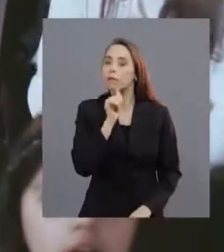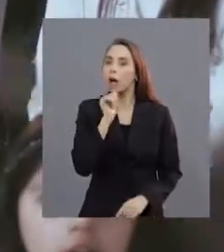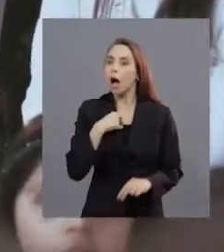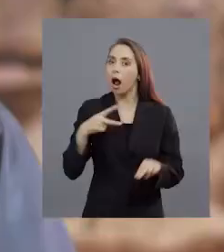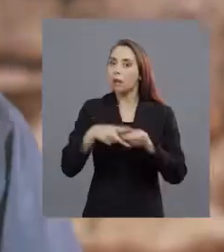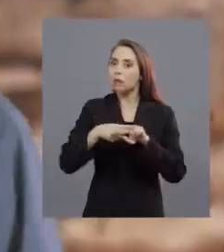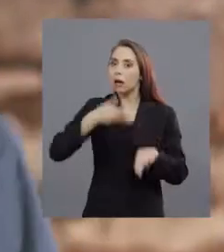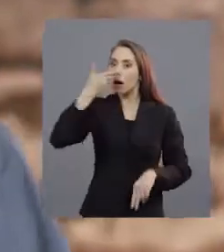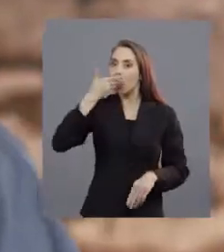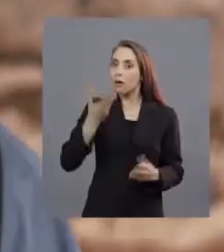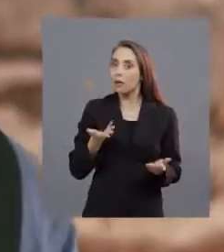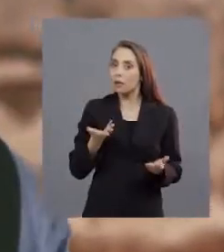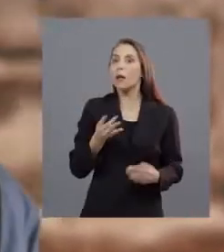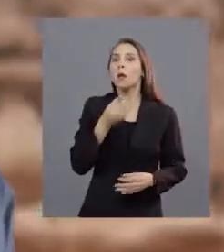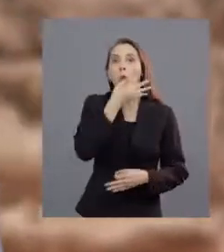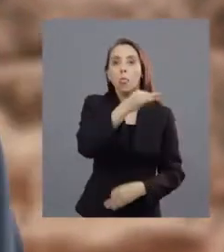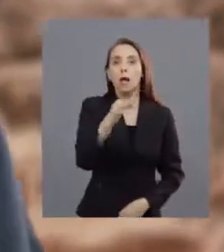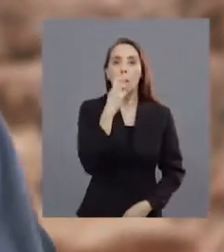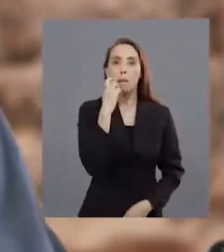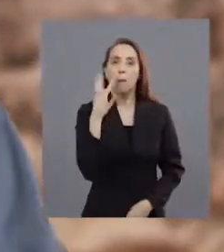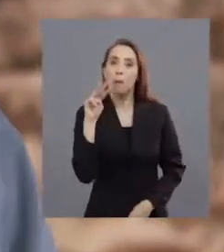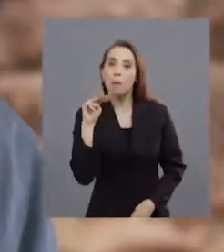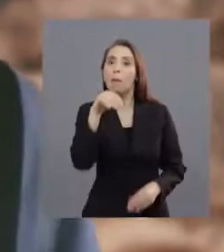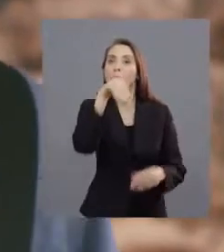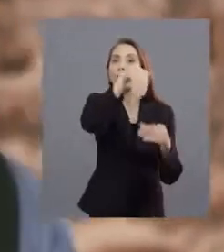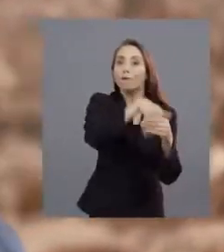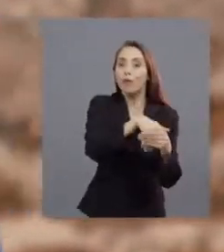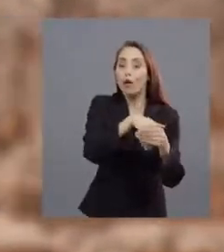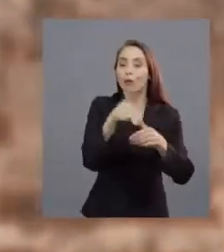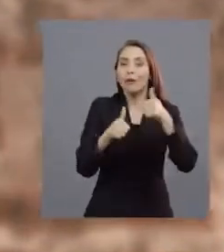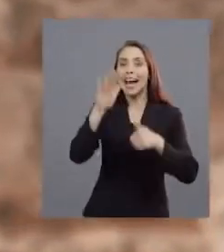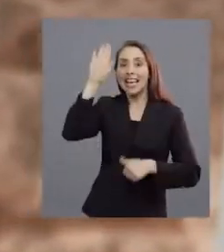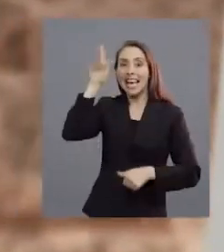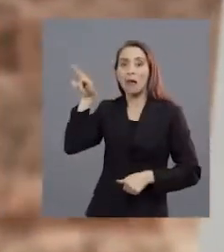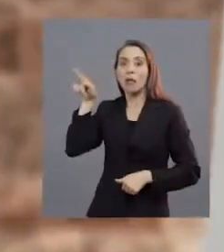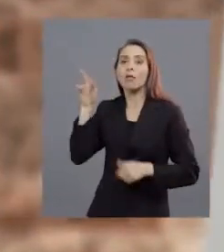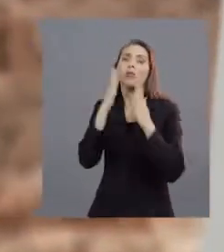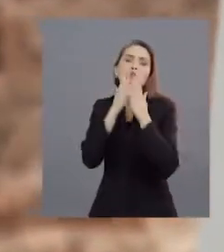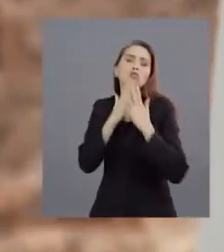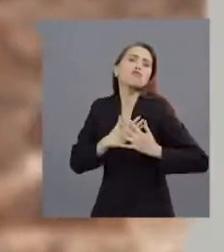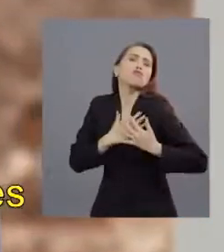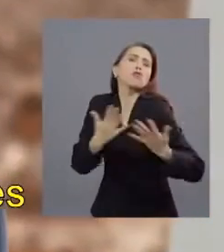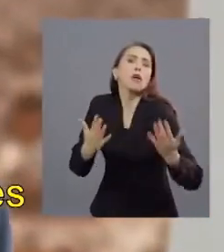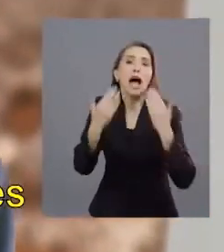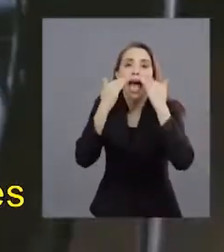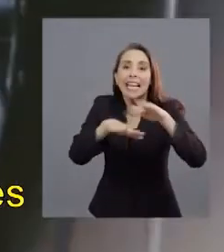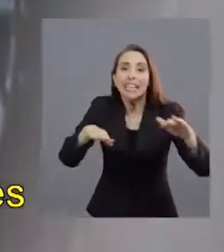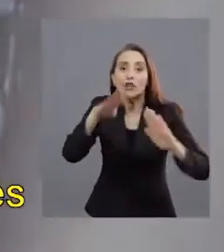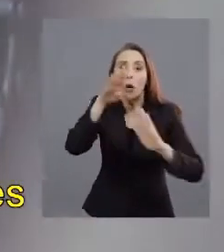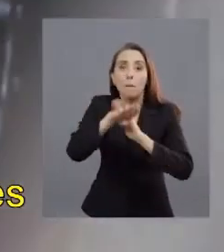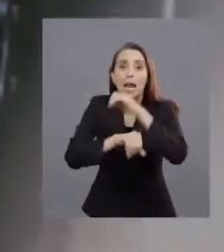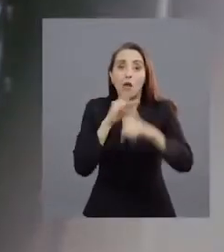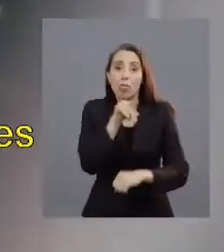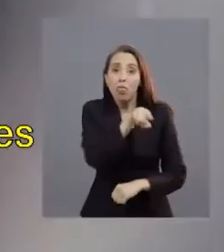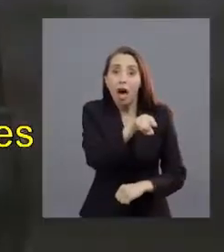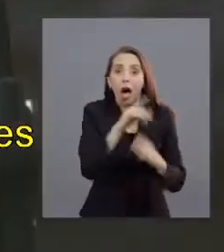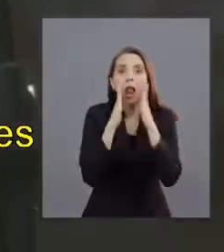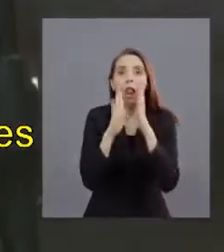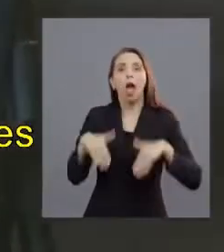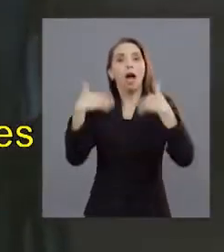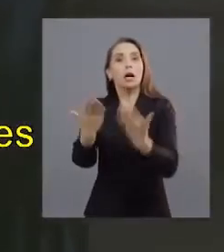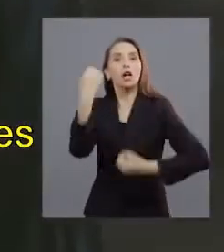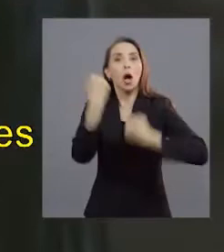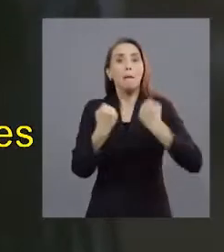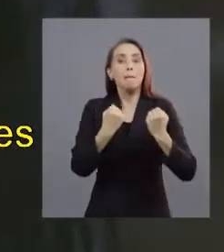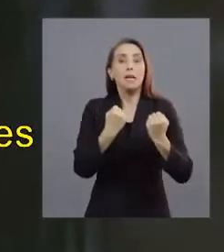no he terminado. Dígale a sus padres que deben votar por el candidato que es tan regalón que regaló a niños incluso menores que ustedes